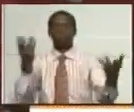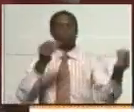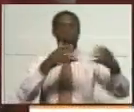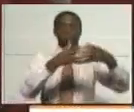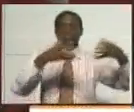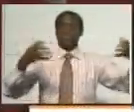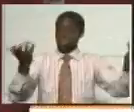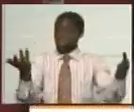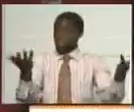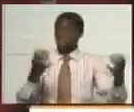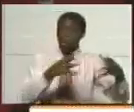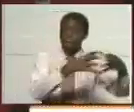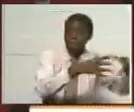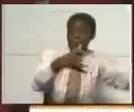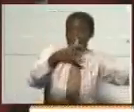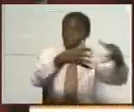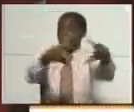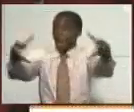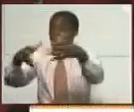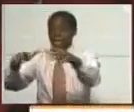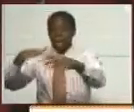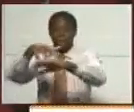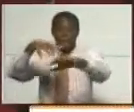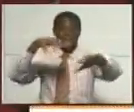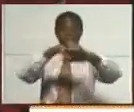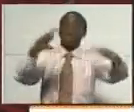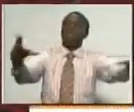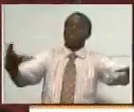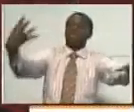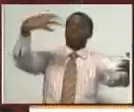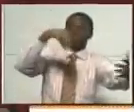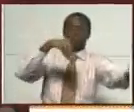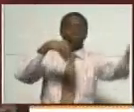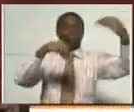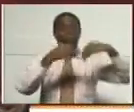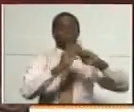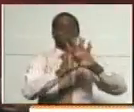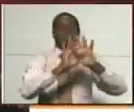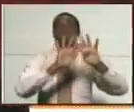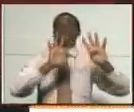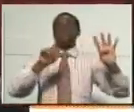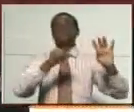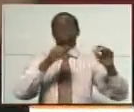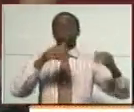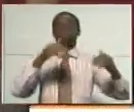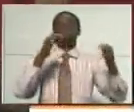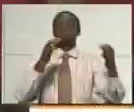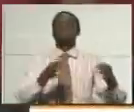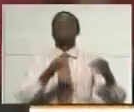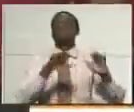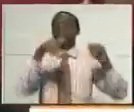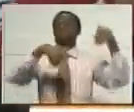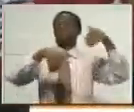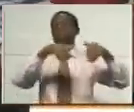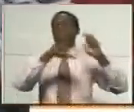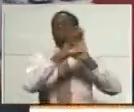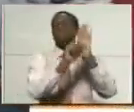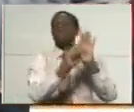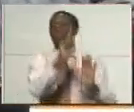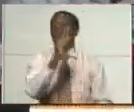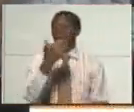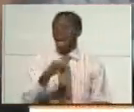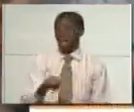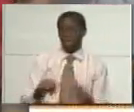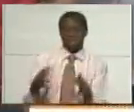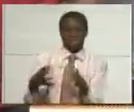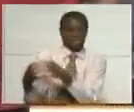país, Diosdado, viendo la arremetida fascista, terrorista, que